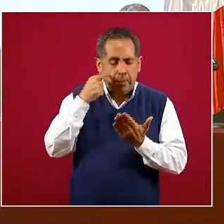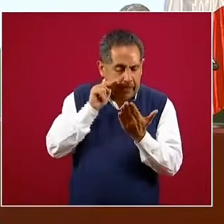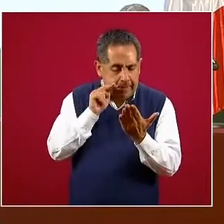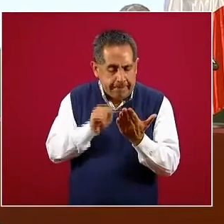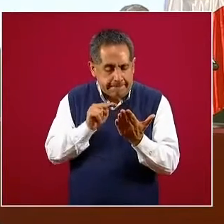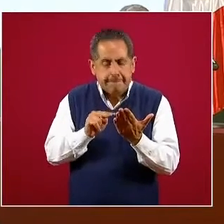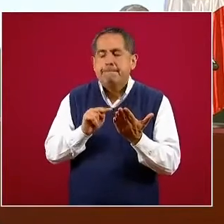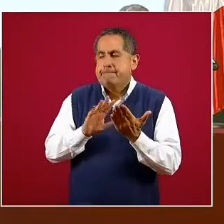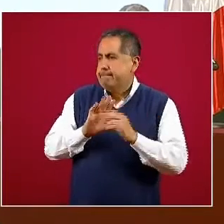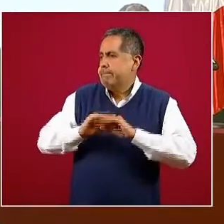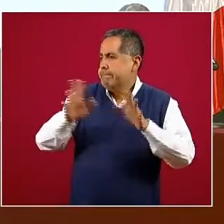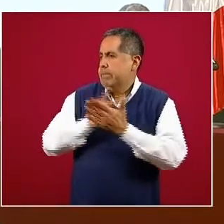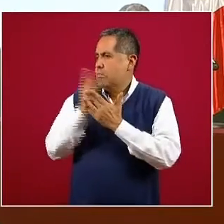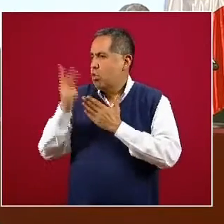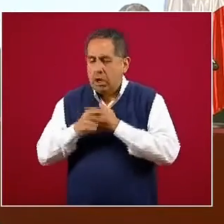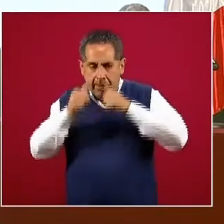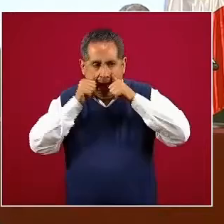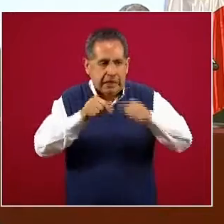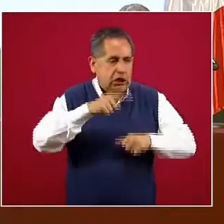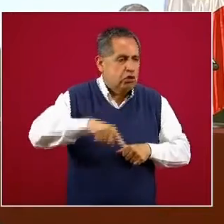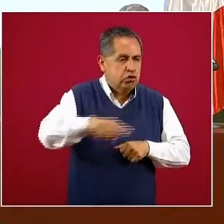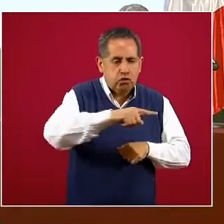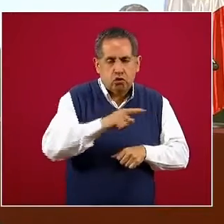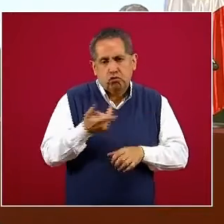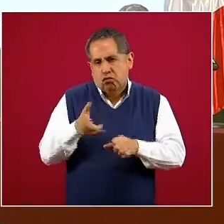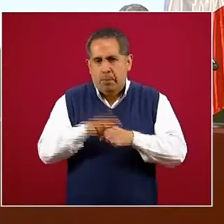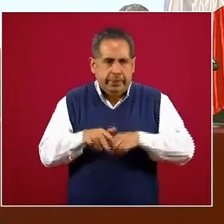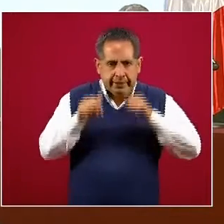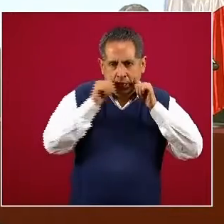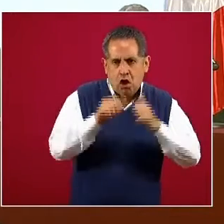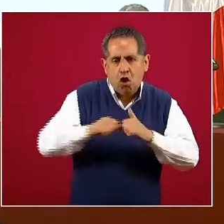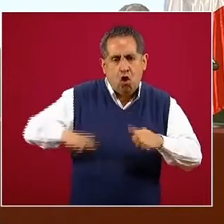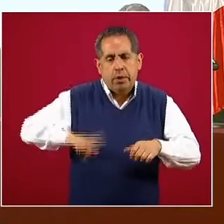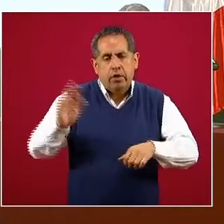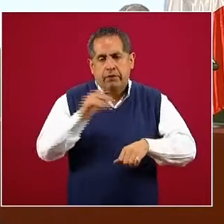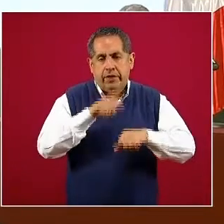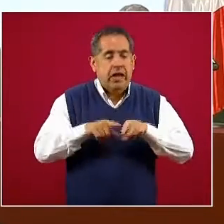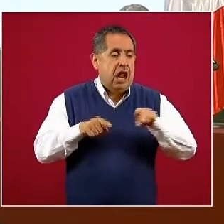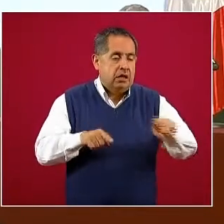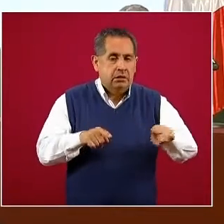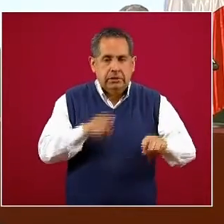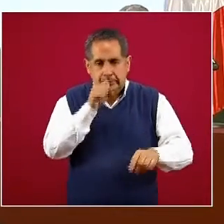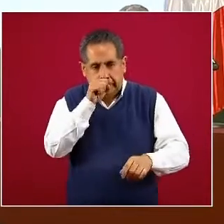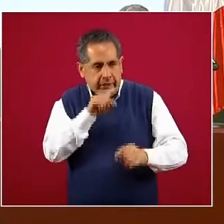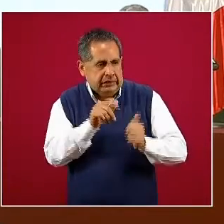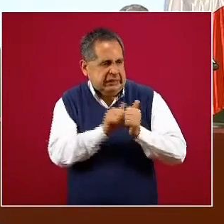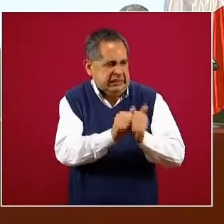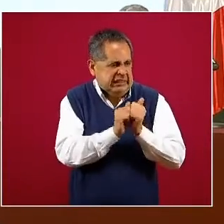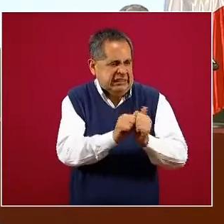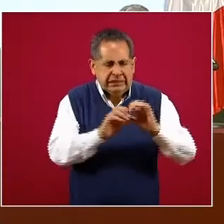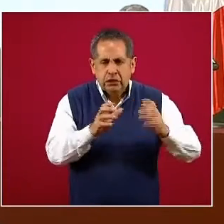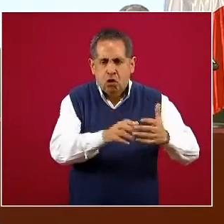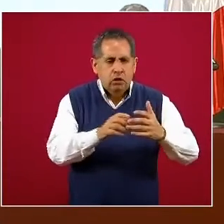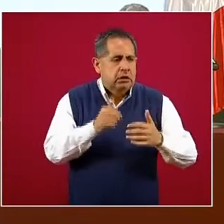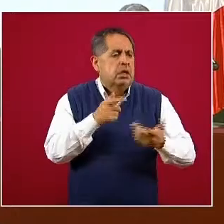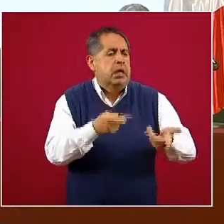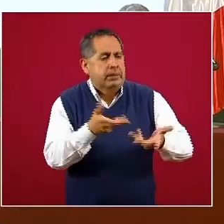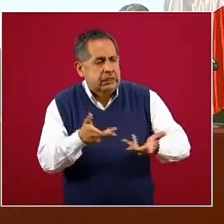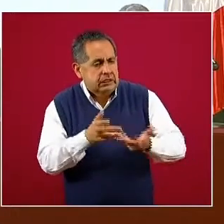los alcaldes de este estado, es constituir un instrumento